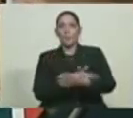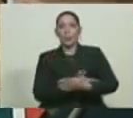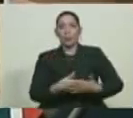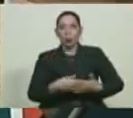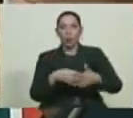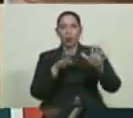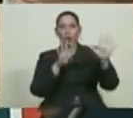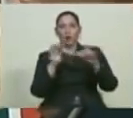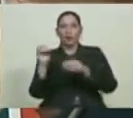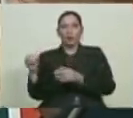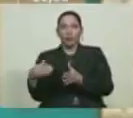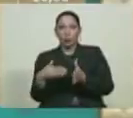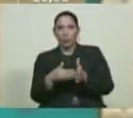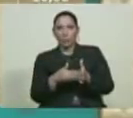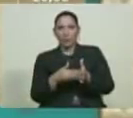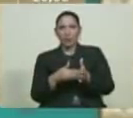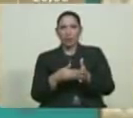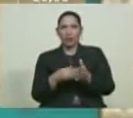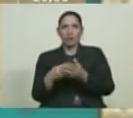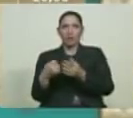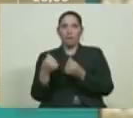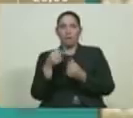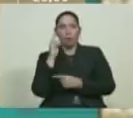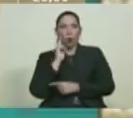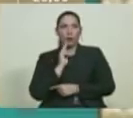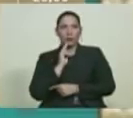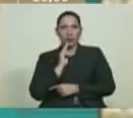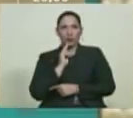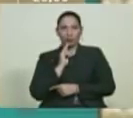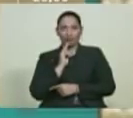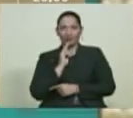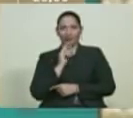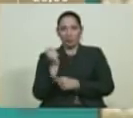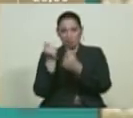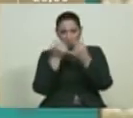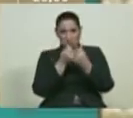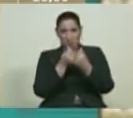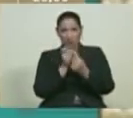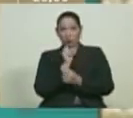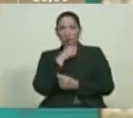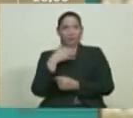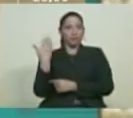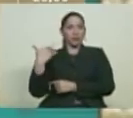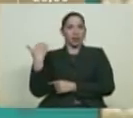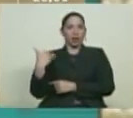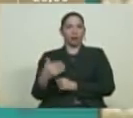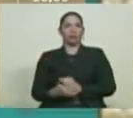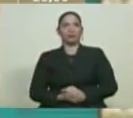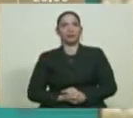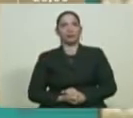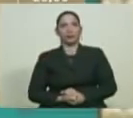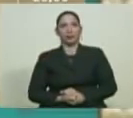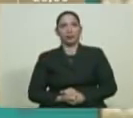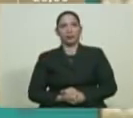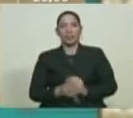122.900.000 bolívares, los 25 productos, a precio viejo. Y el salario mínimo estaba en